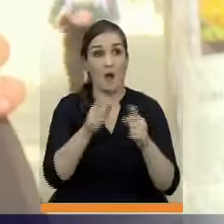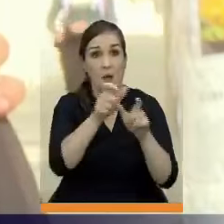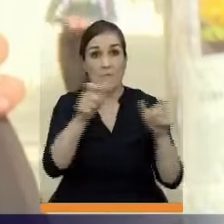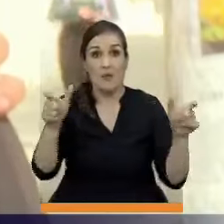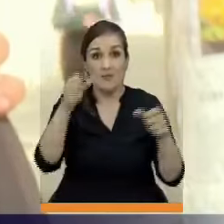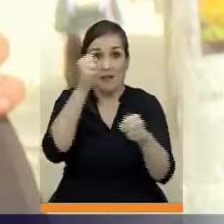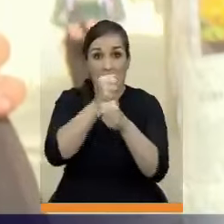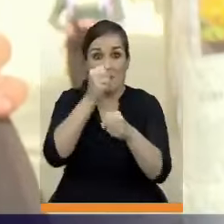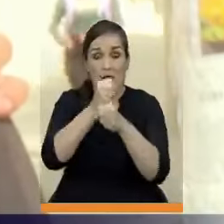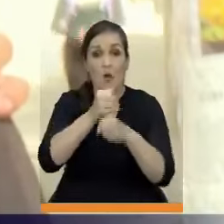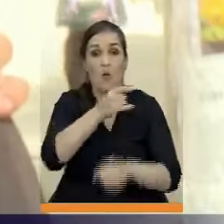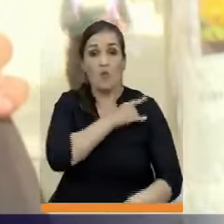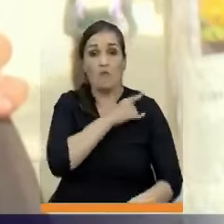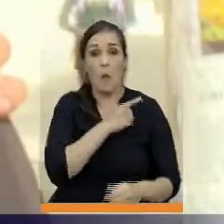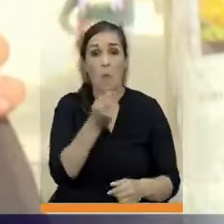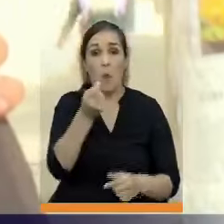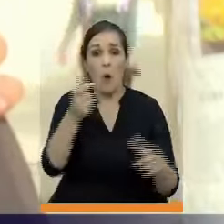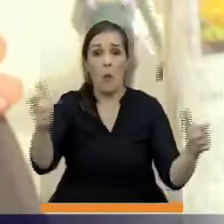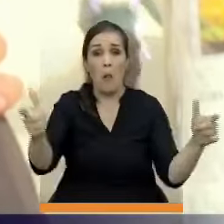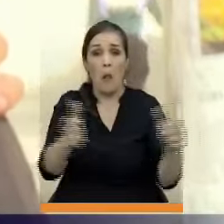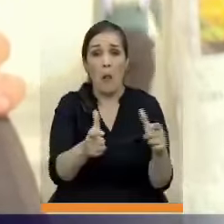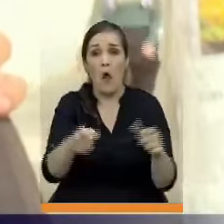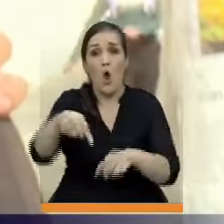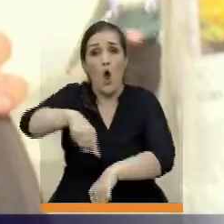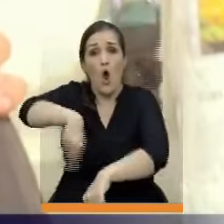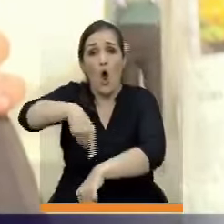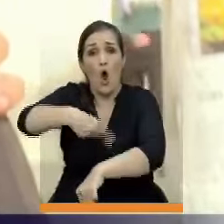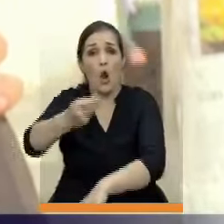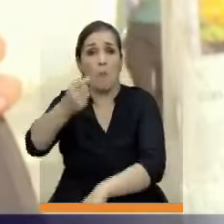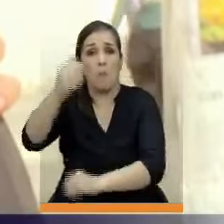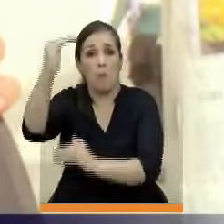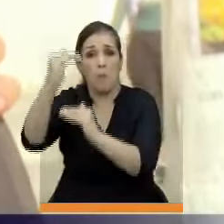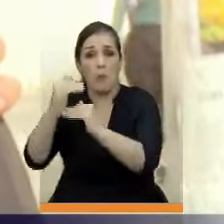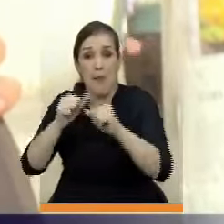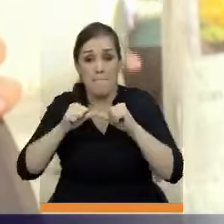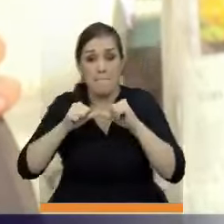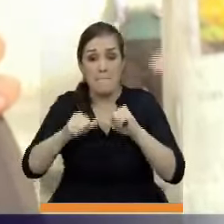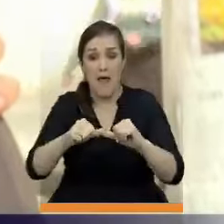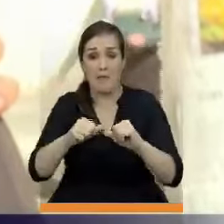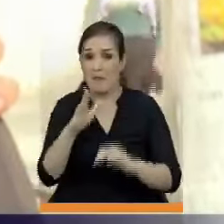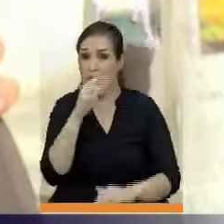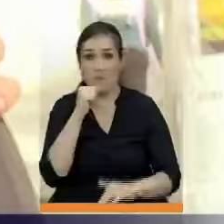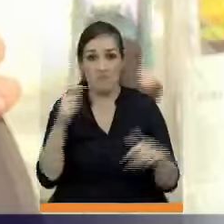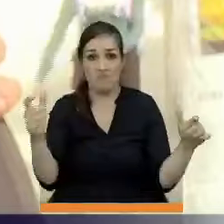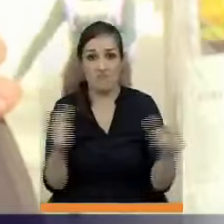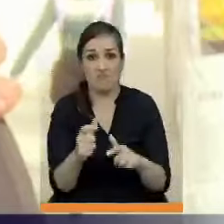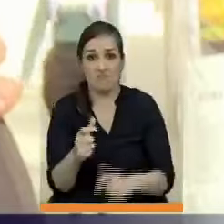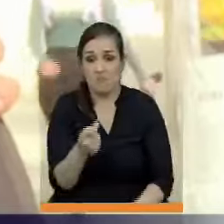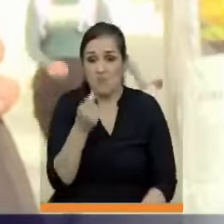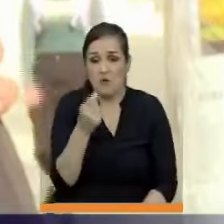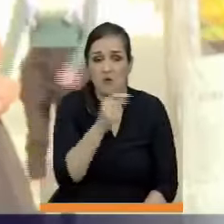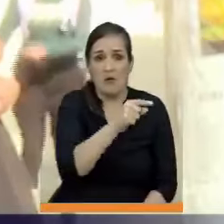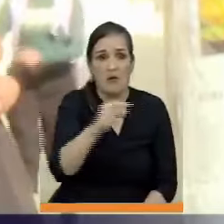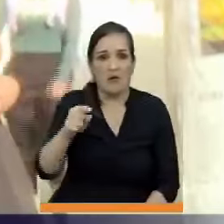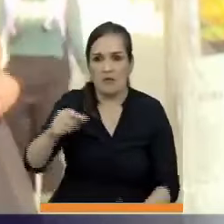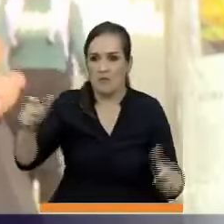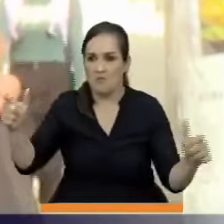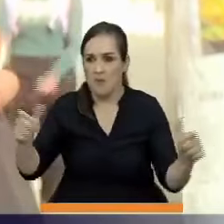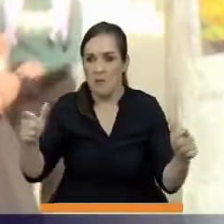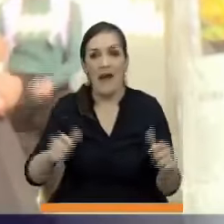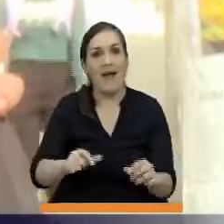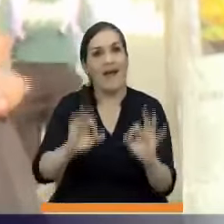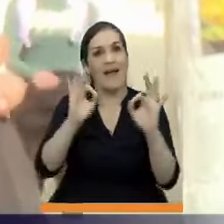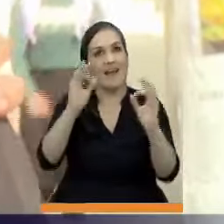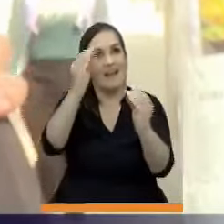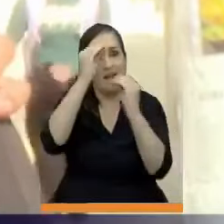de profes, de hora cátedra y ocasionales, ya no hay profesores de planta, cada vez son menores. Entonces, claro, hay una disminución también de la calidad